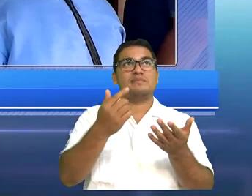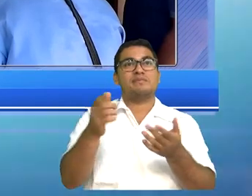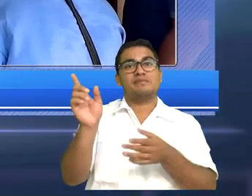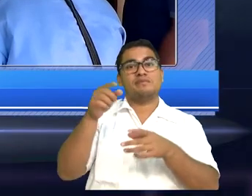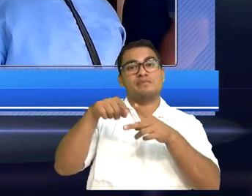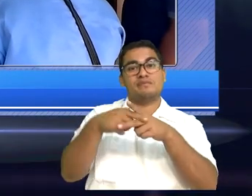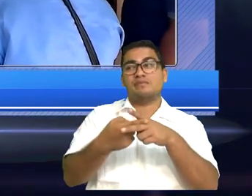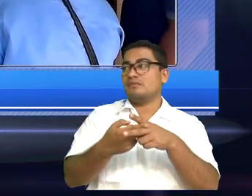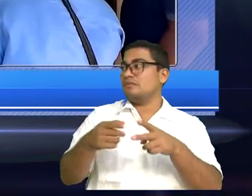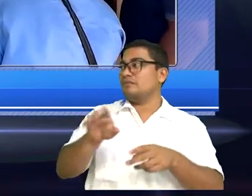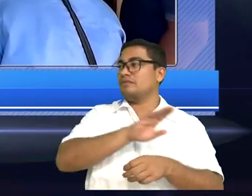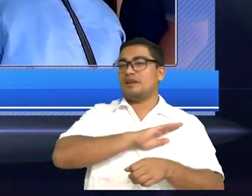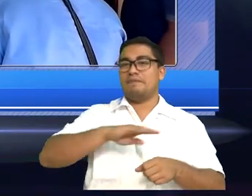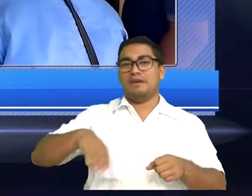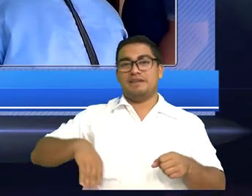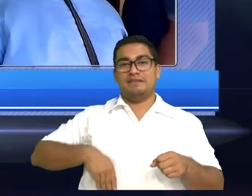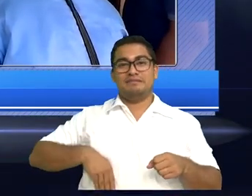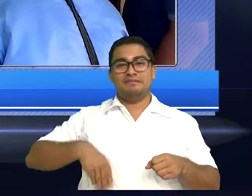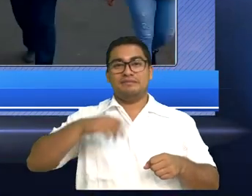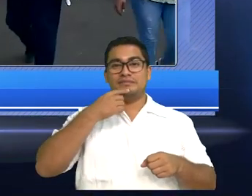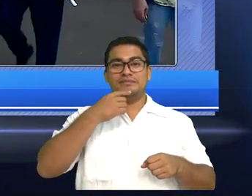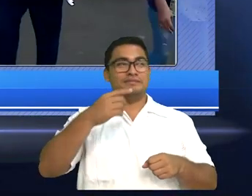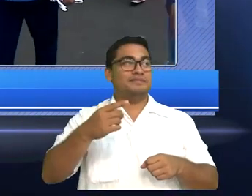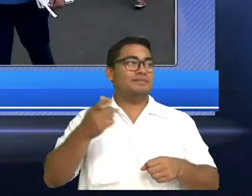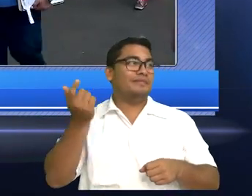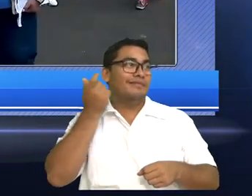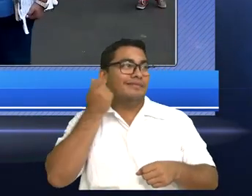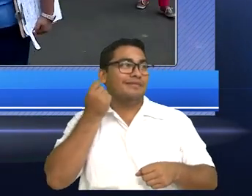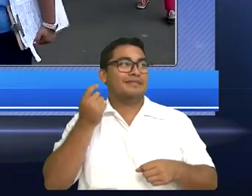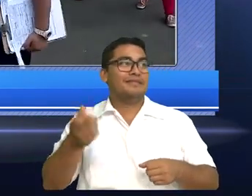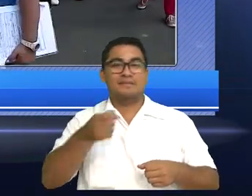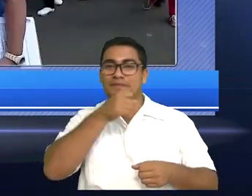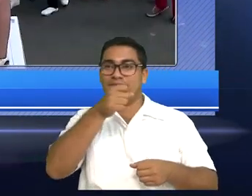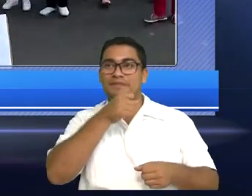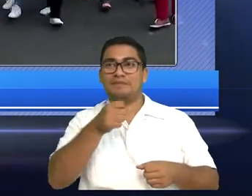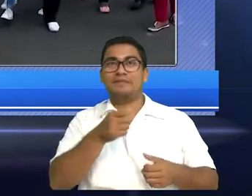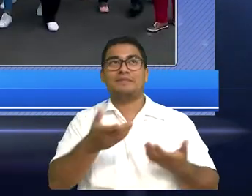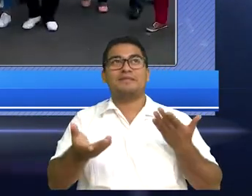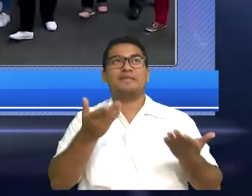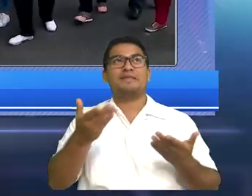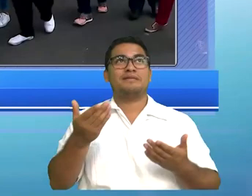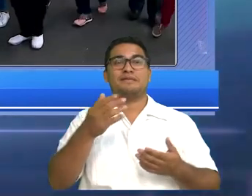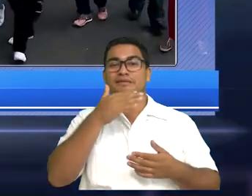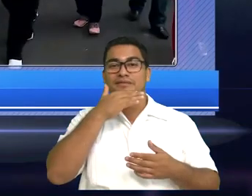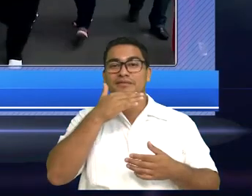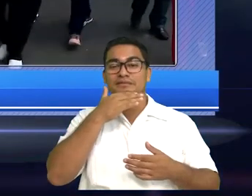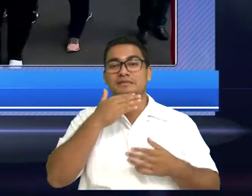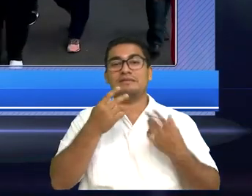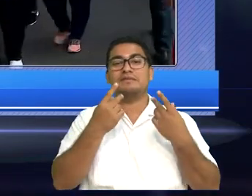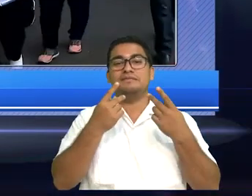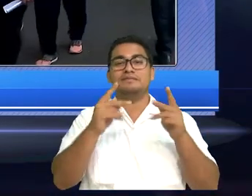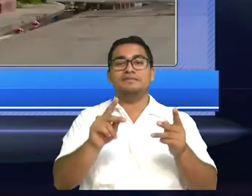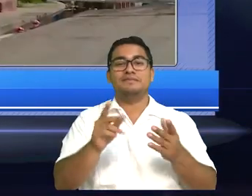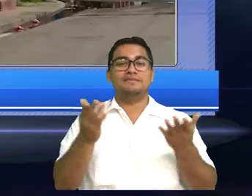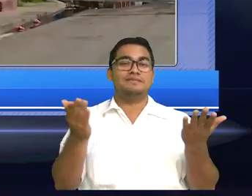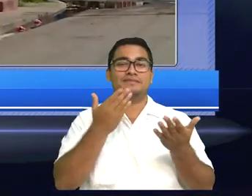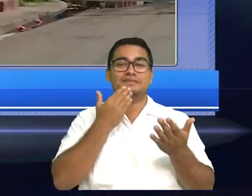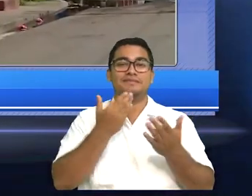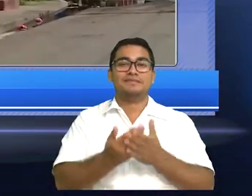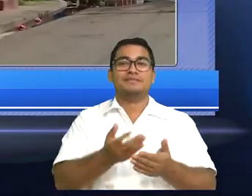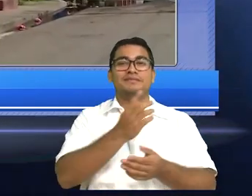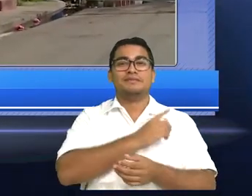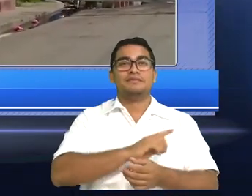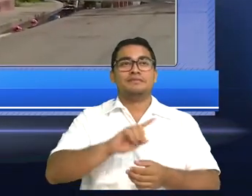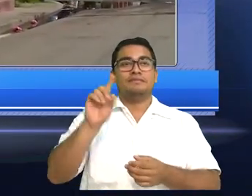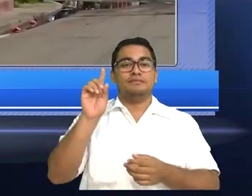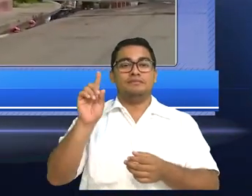allá en España, nosotros oíamos las noticias y ya oímos que eso estaba, ¿ves? Pero gracias al Señor, aquí estamos reprendiendo